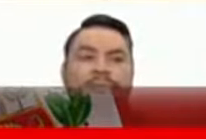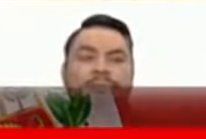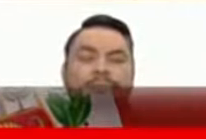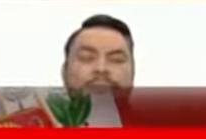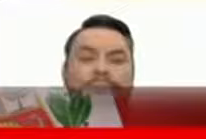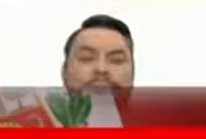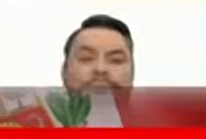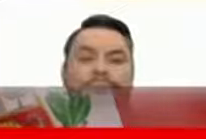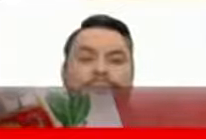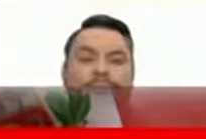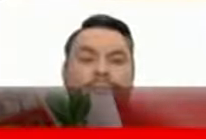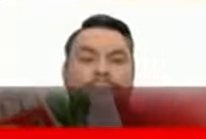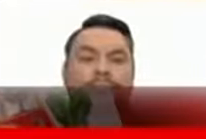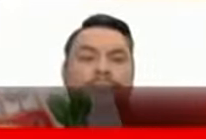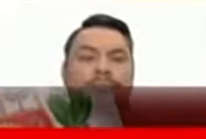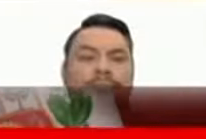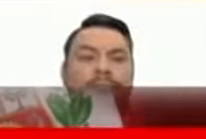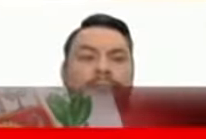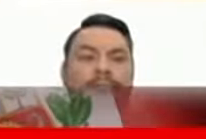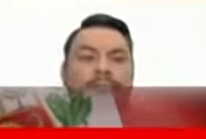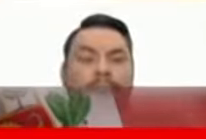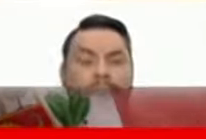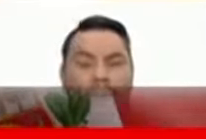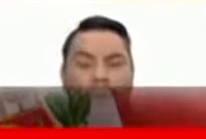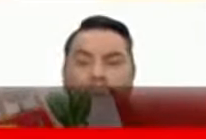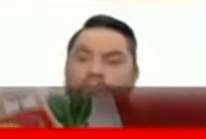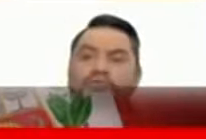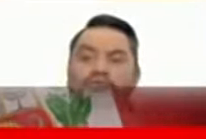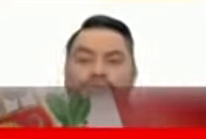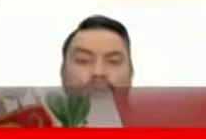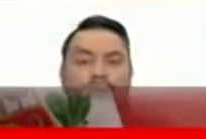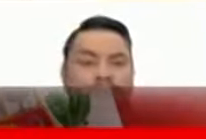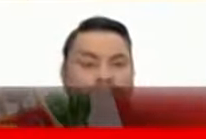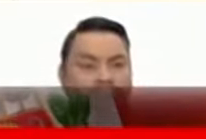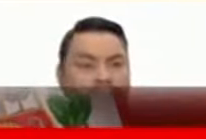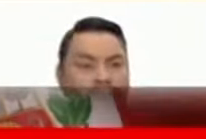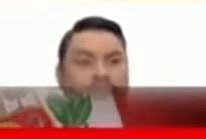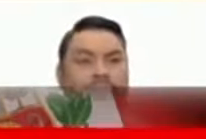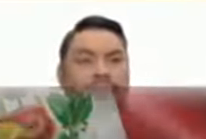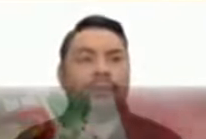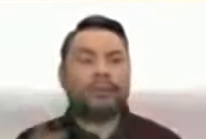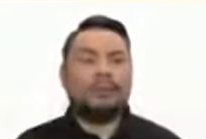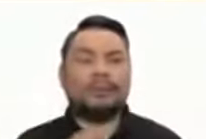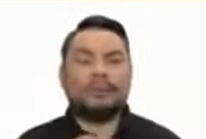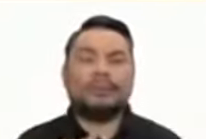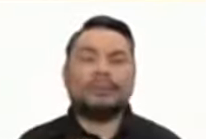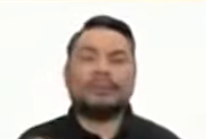Ahora observamos al gabinete en pleno, al lado de la Presidenta de la República, Dina Boluarte.